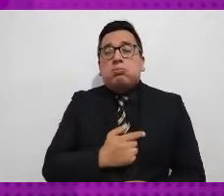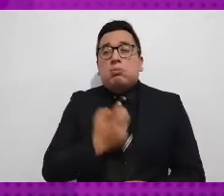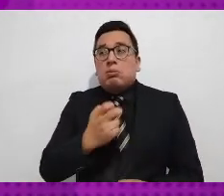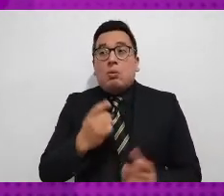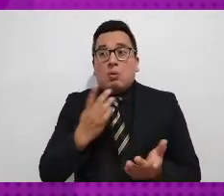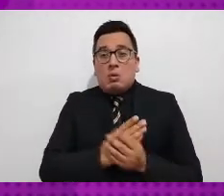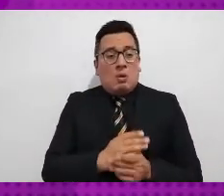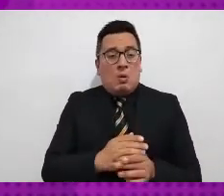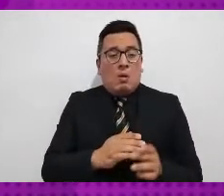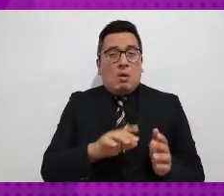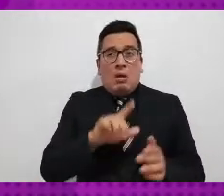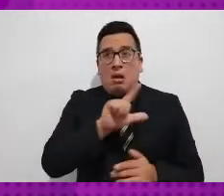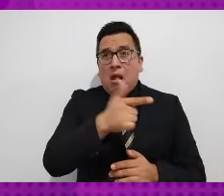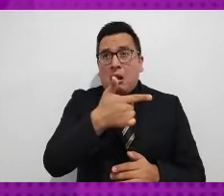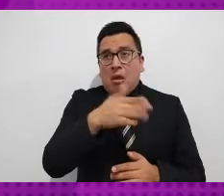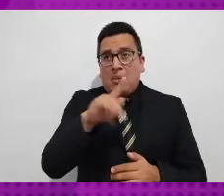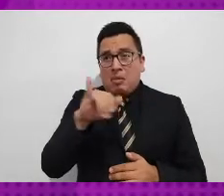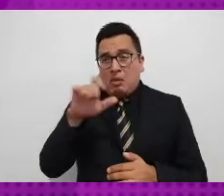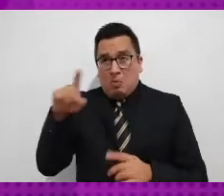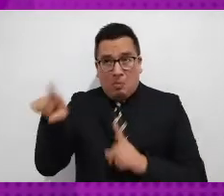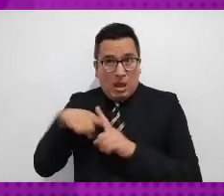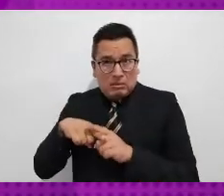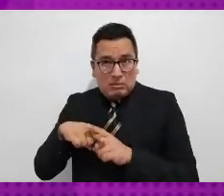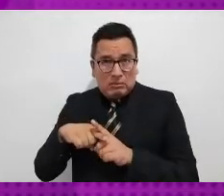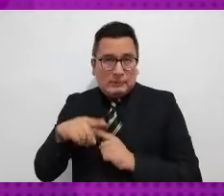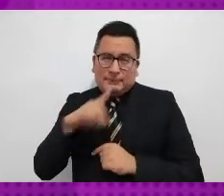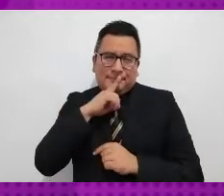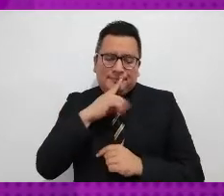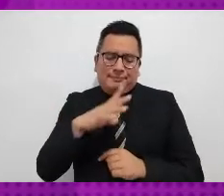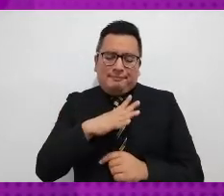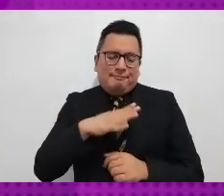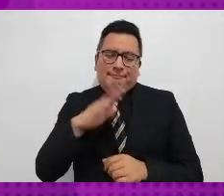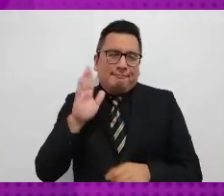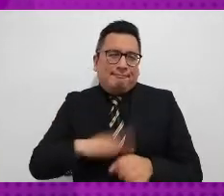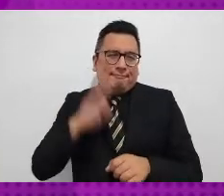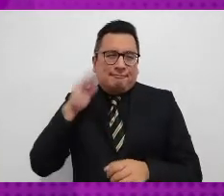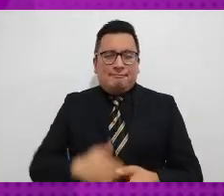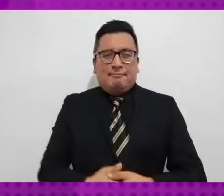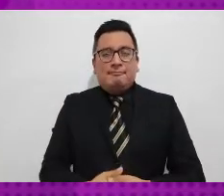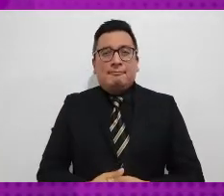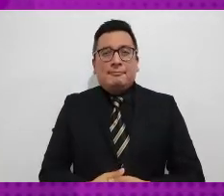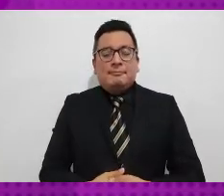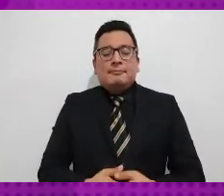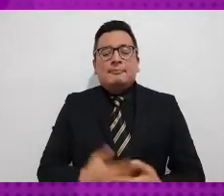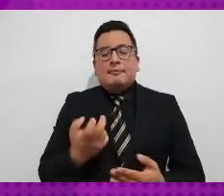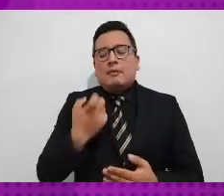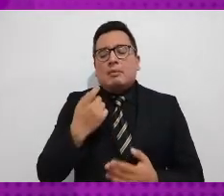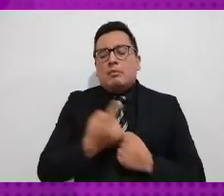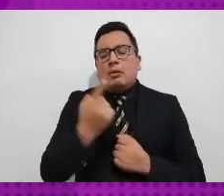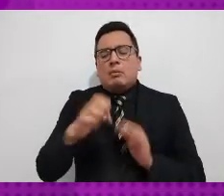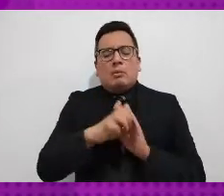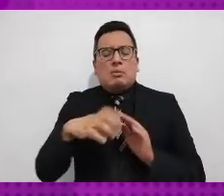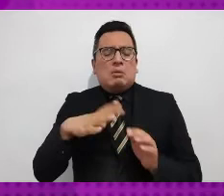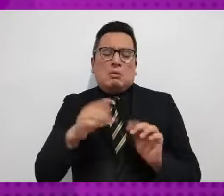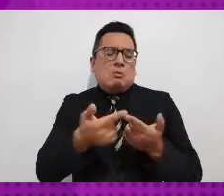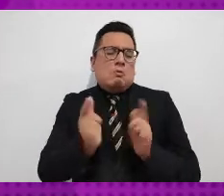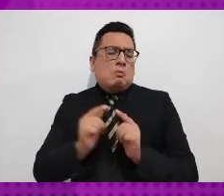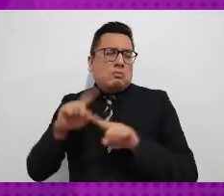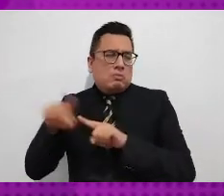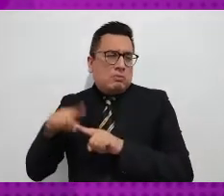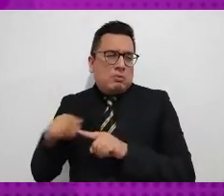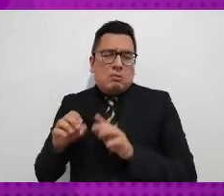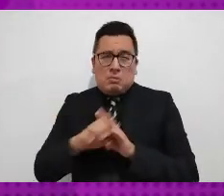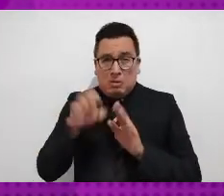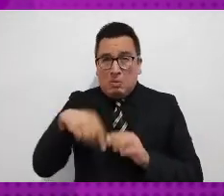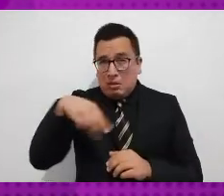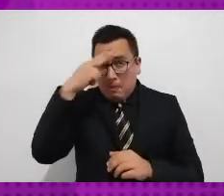sola frase. Y en una sola letra. Y en una sola letra. Ahora, fíjate, incluso tenemos identidades, expresiones de género propias de la cultura